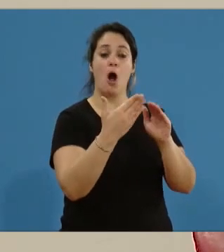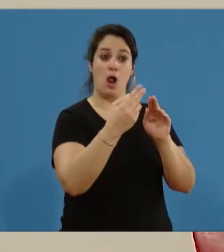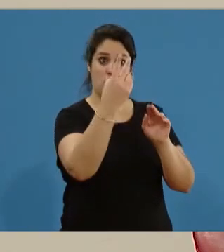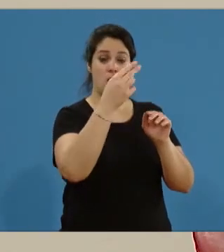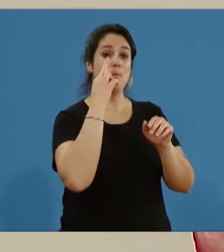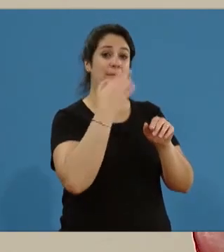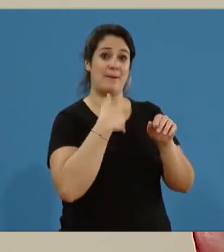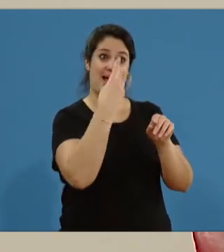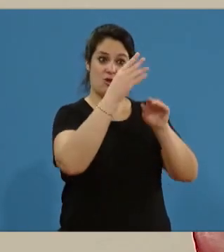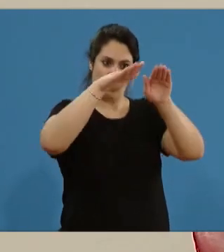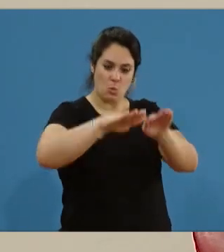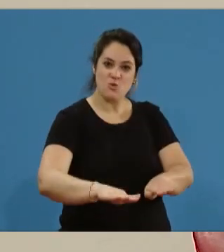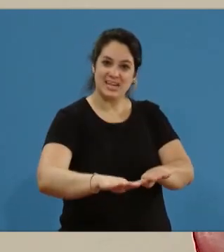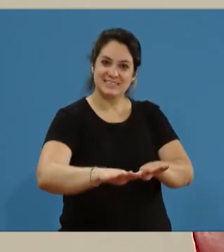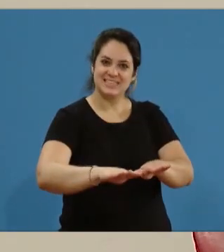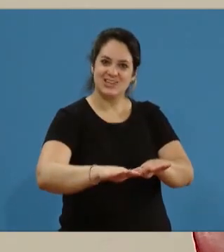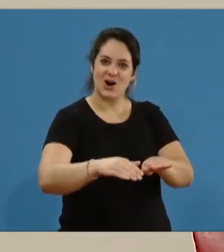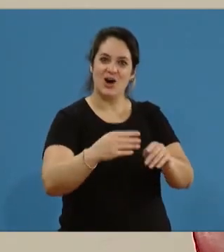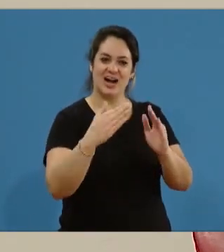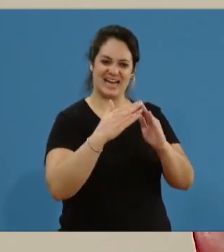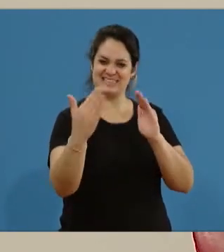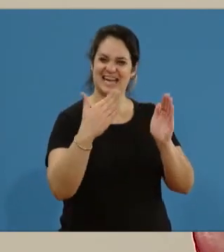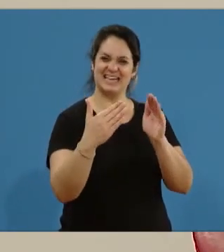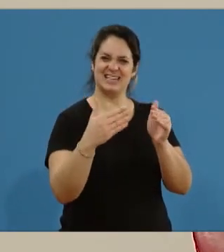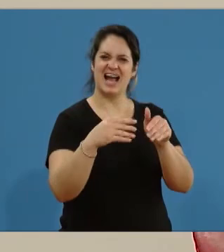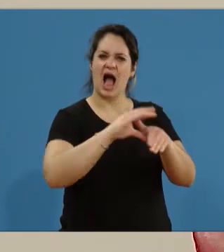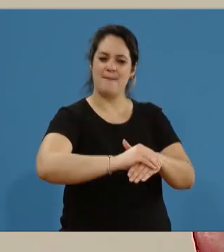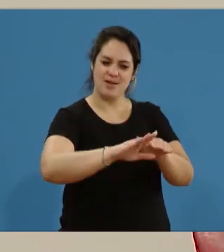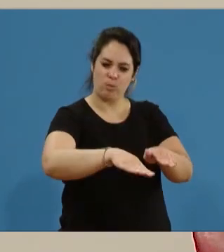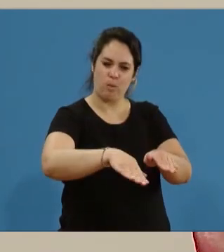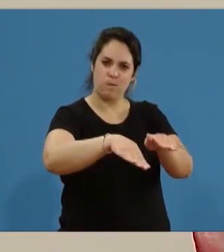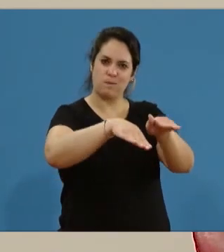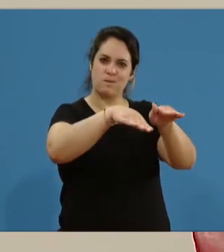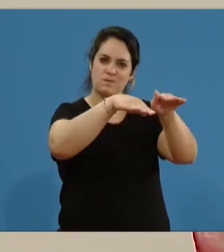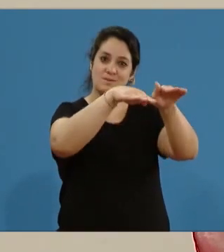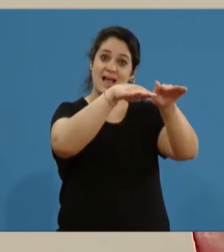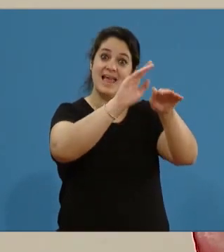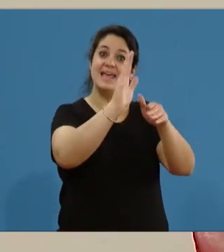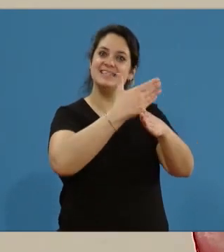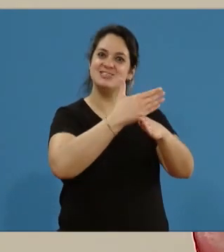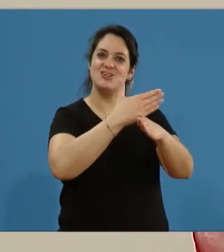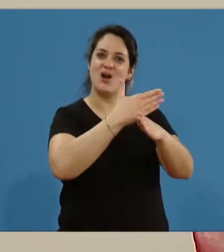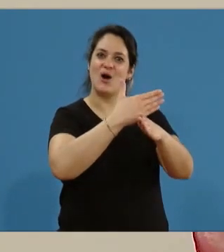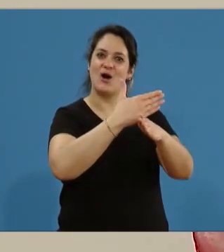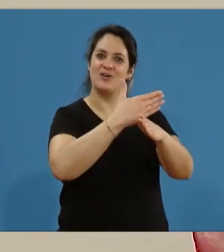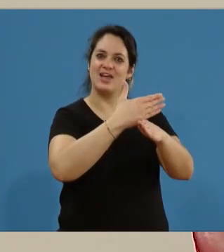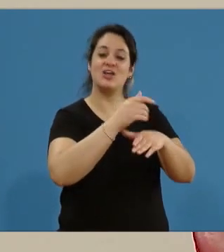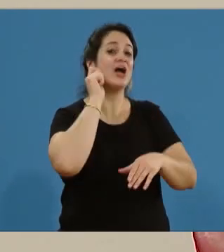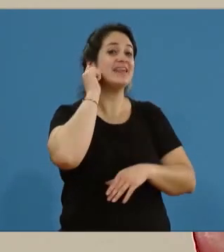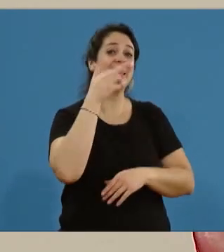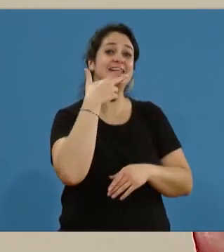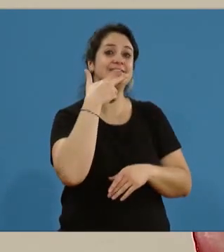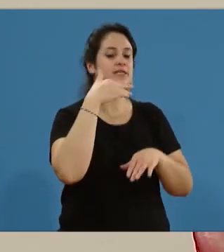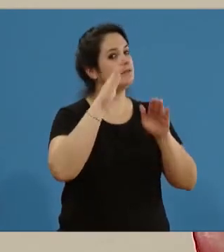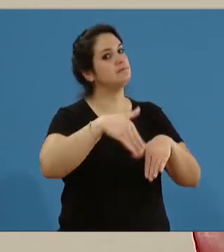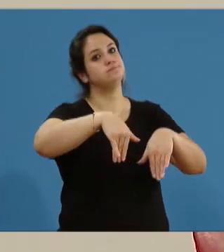de distancia cuando eran niños. Fueron amigos durante la infancia y se hicieron novios a los 17